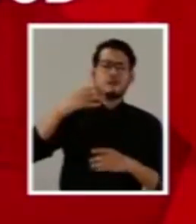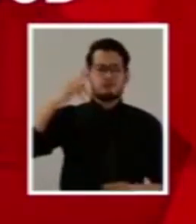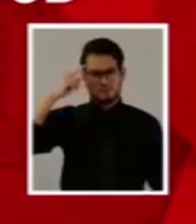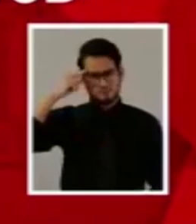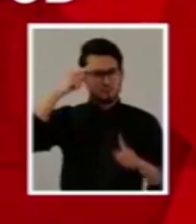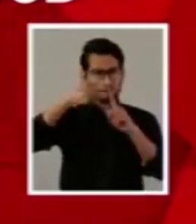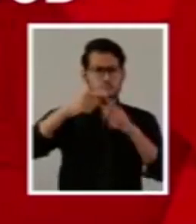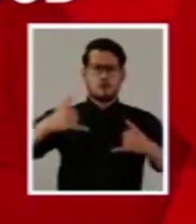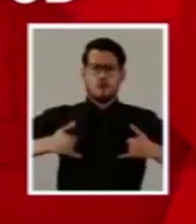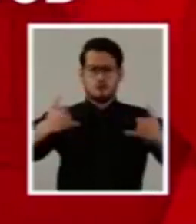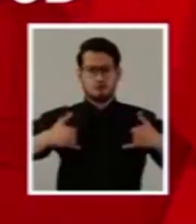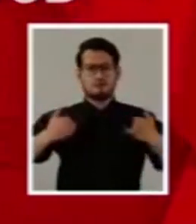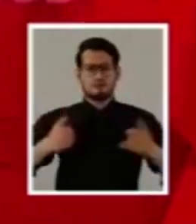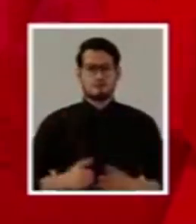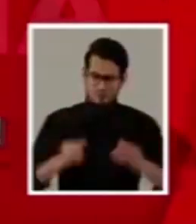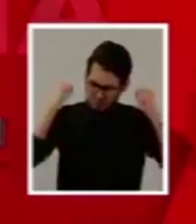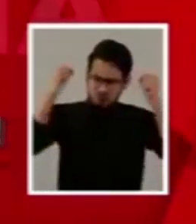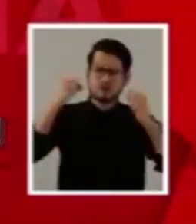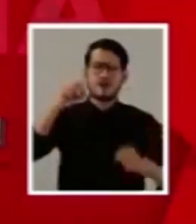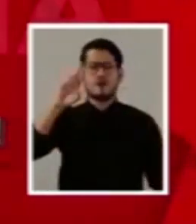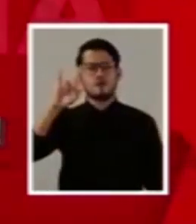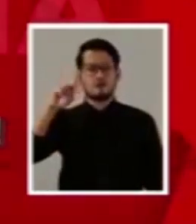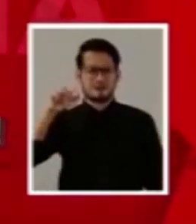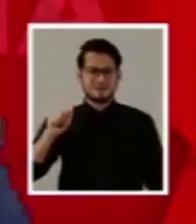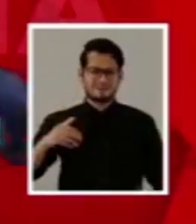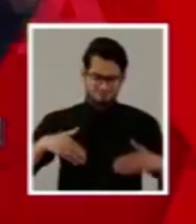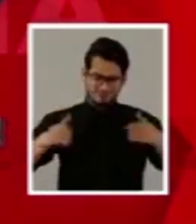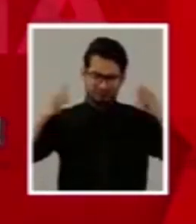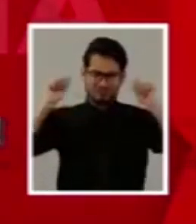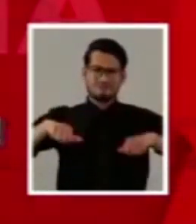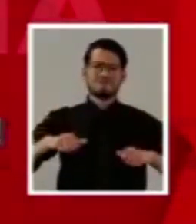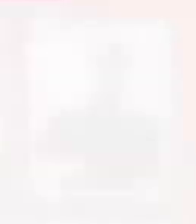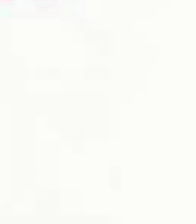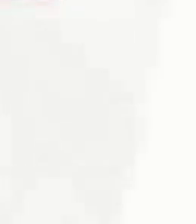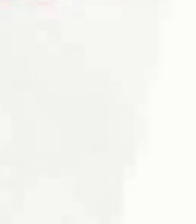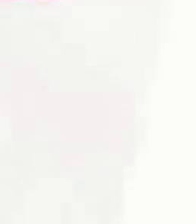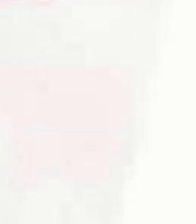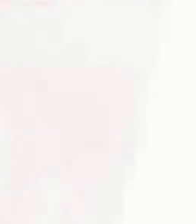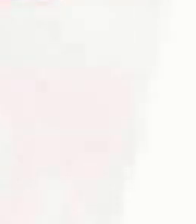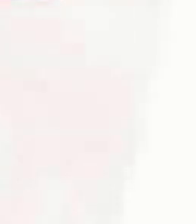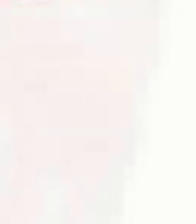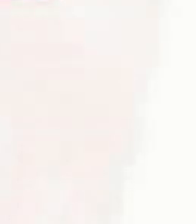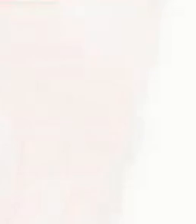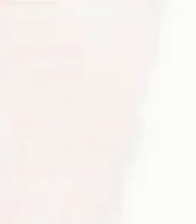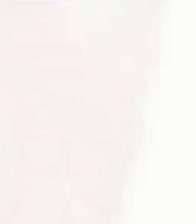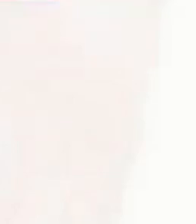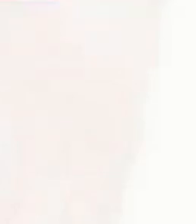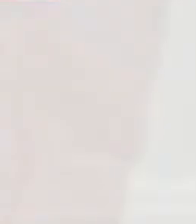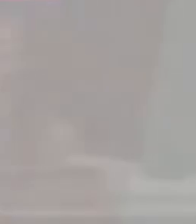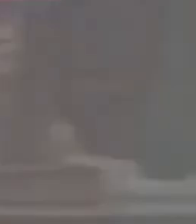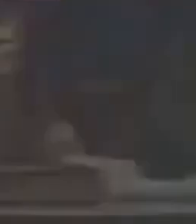construiremos un futuro mejor para la juventud. Causachum Oruna, yactamasicuna.